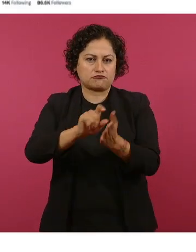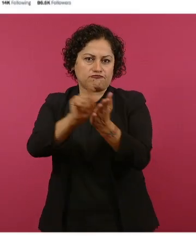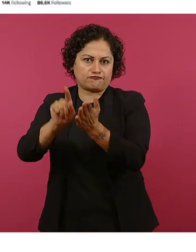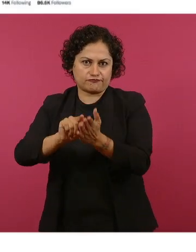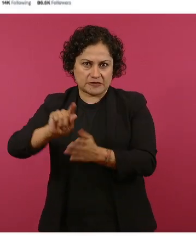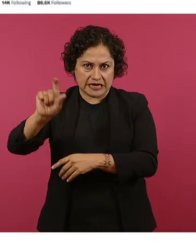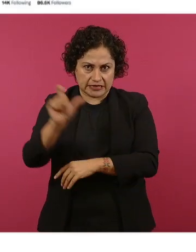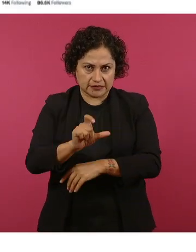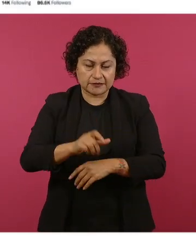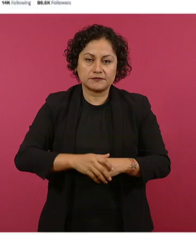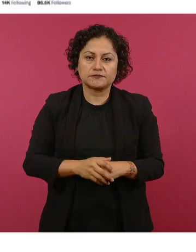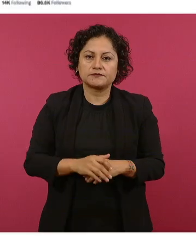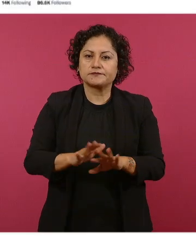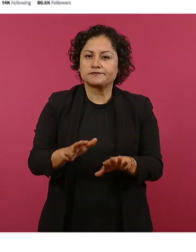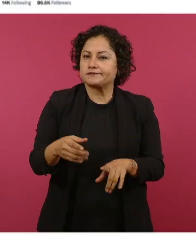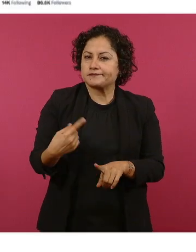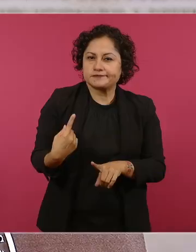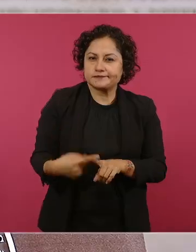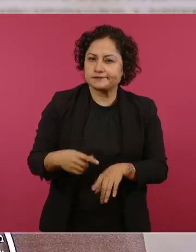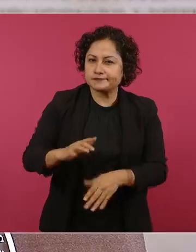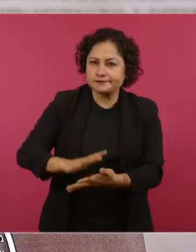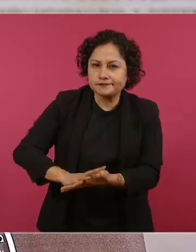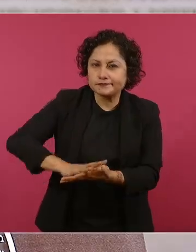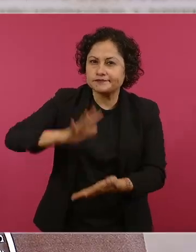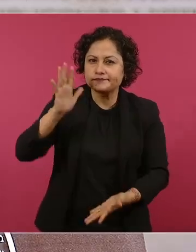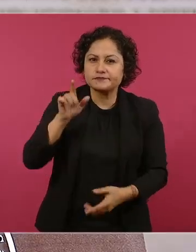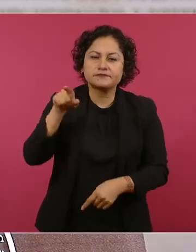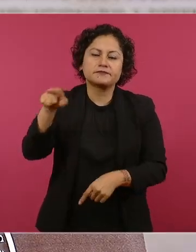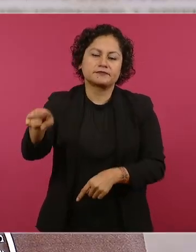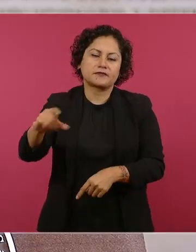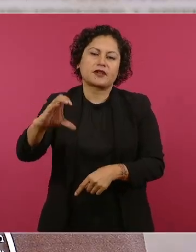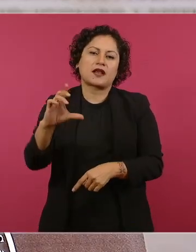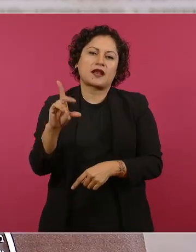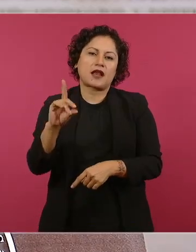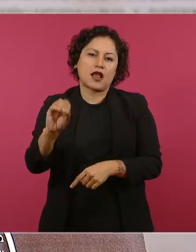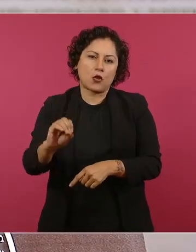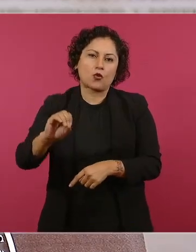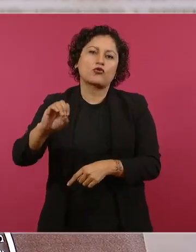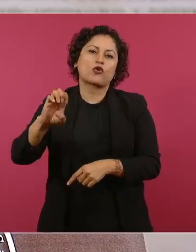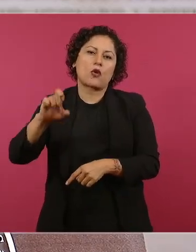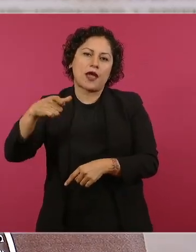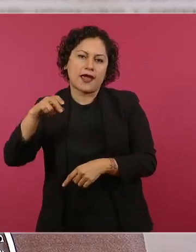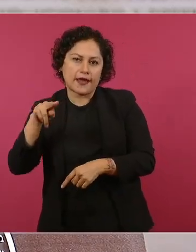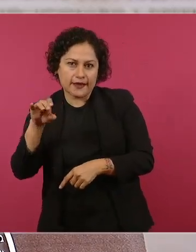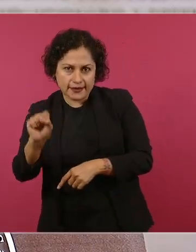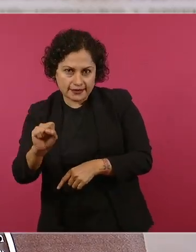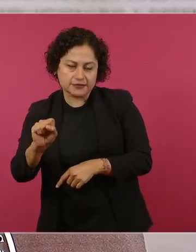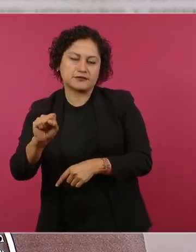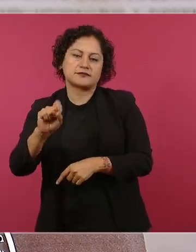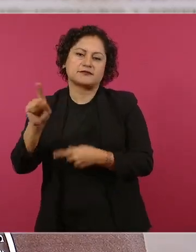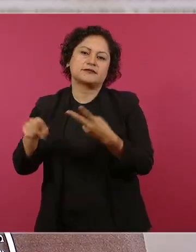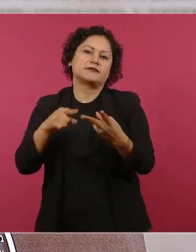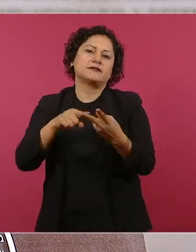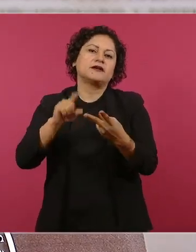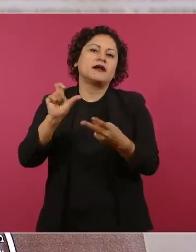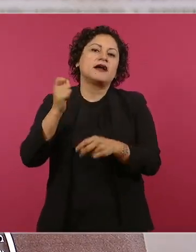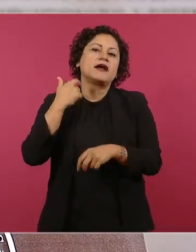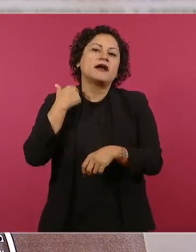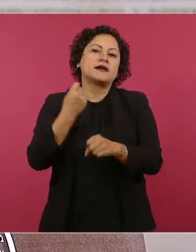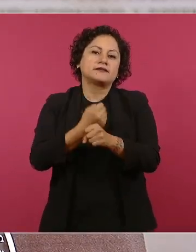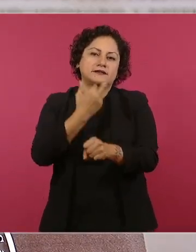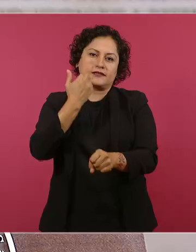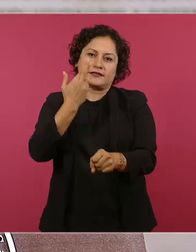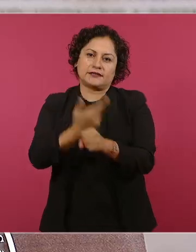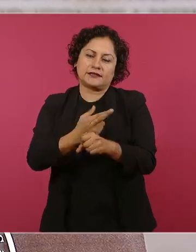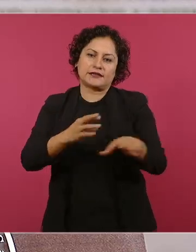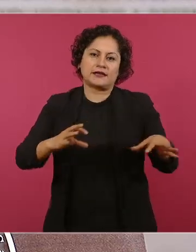creen? Pues el líder moral de la oposición, Claudio X González, el ex secretario de Trabajo con Felipe